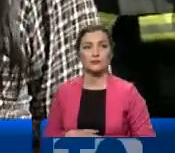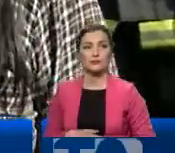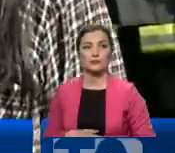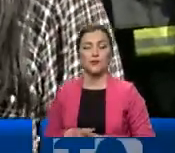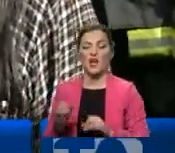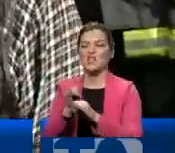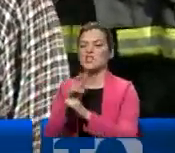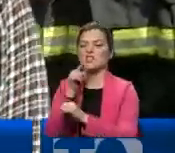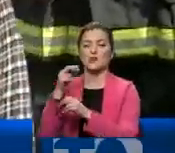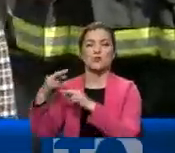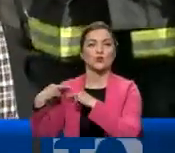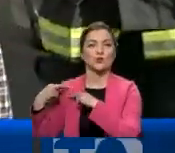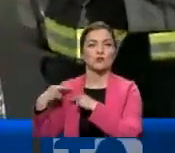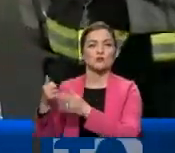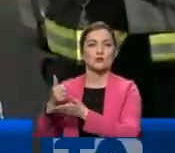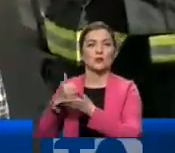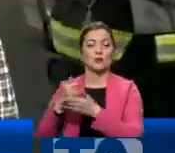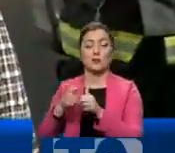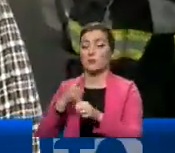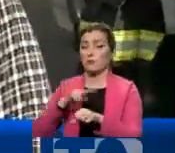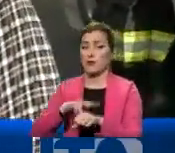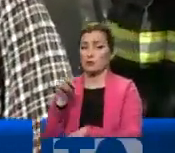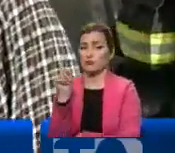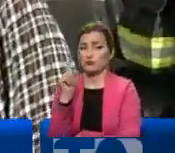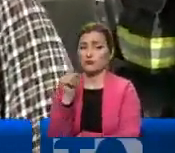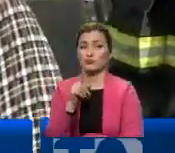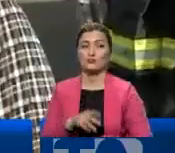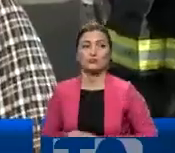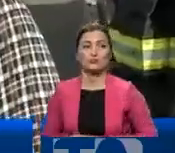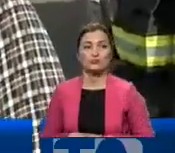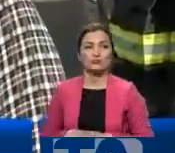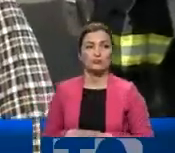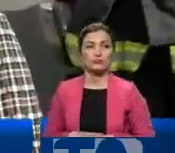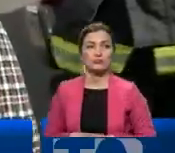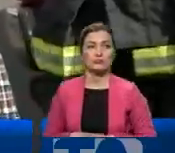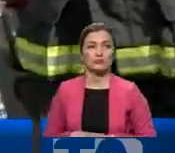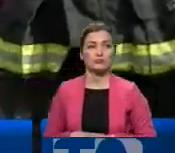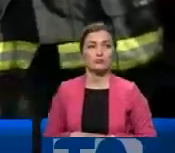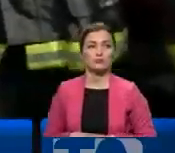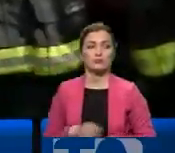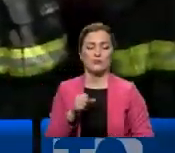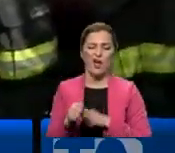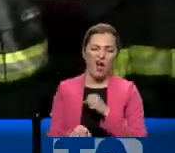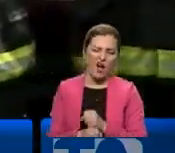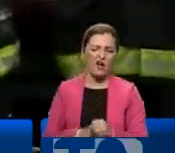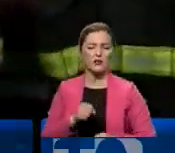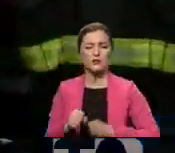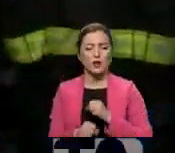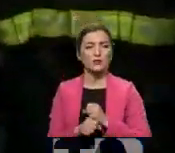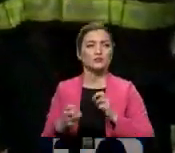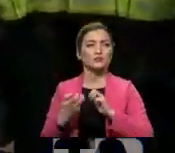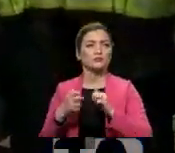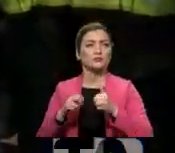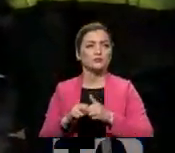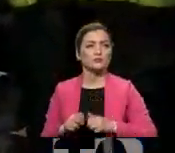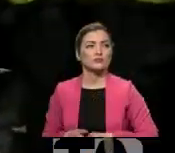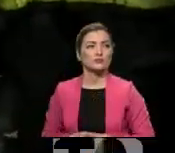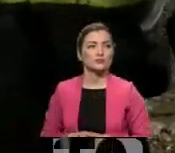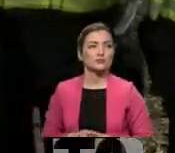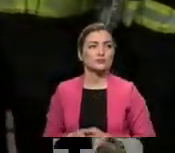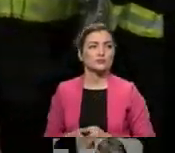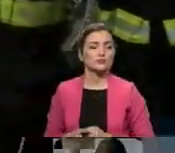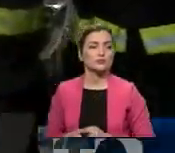que corresponda, porque esta no es la primera vez. Ya vamos muchísimos años que tenemos este problema de